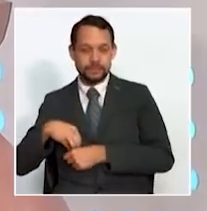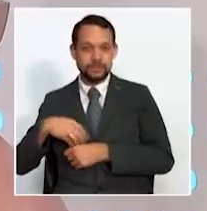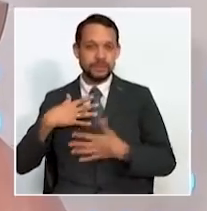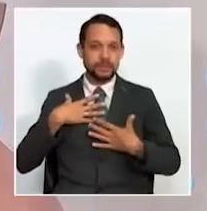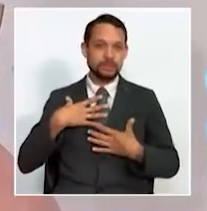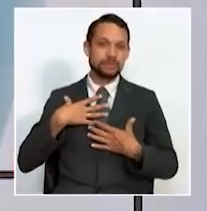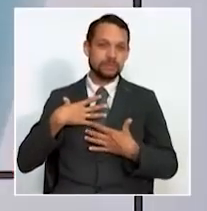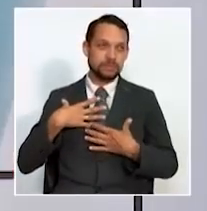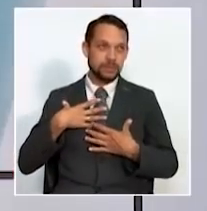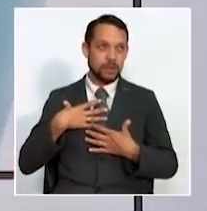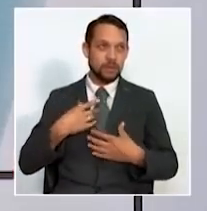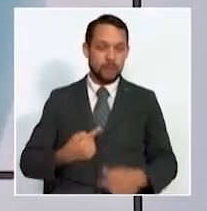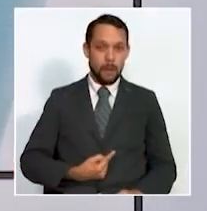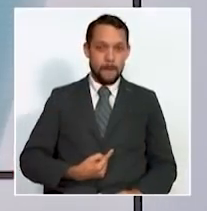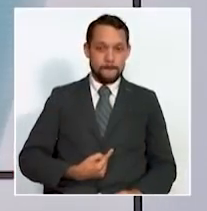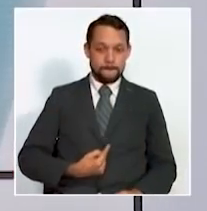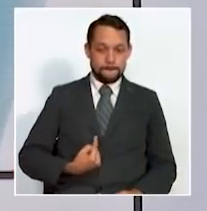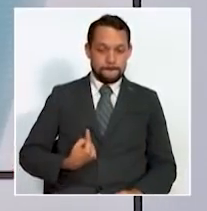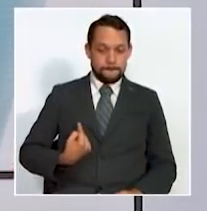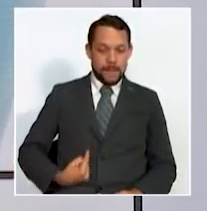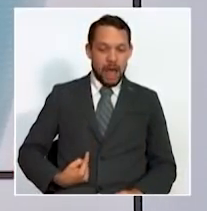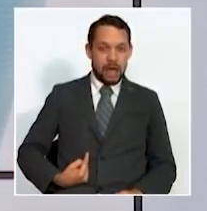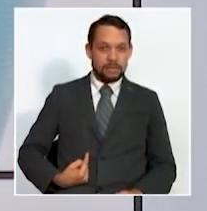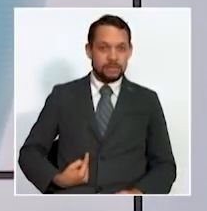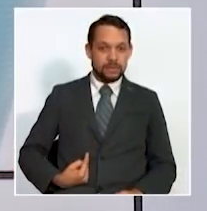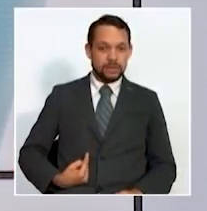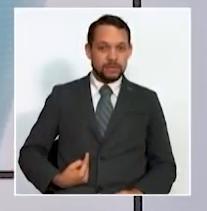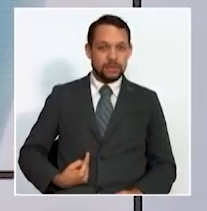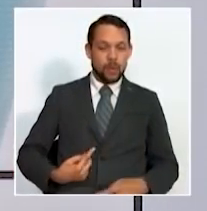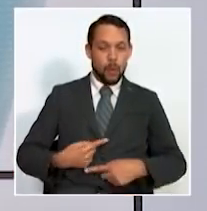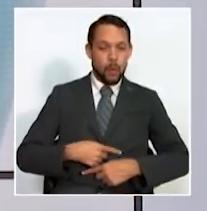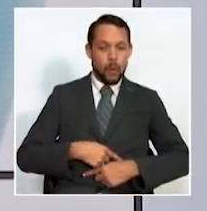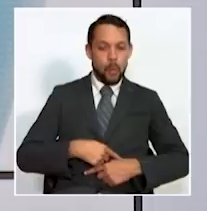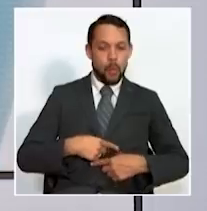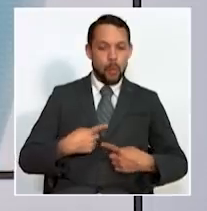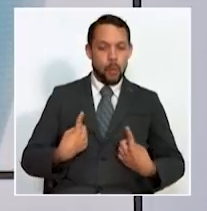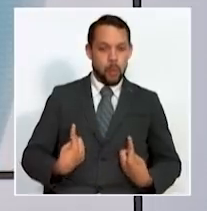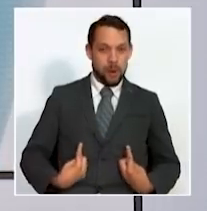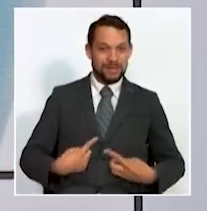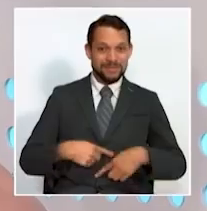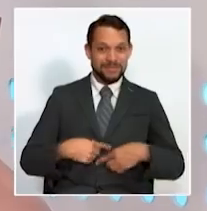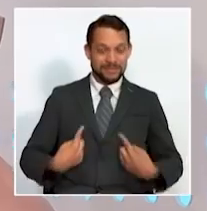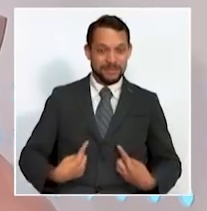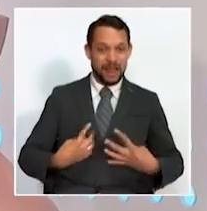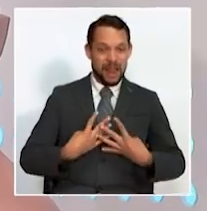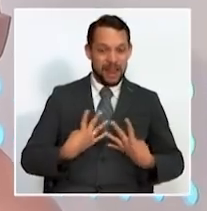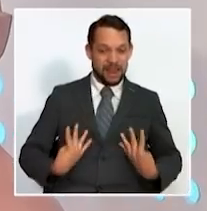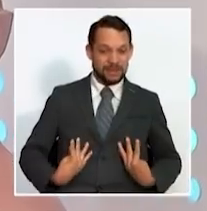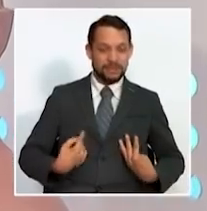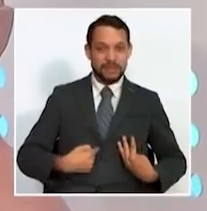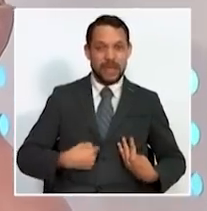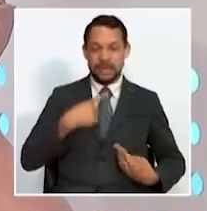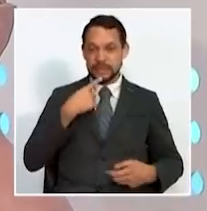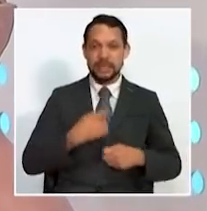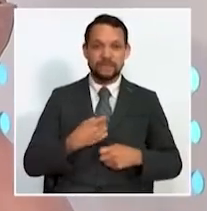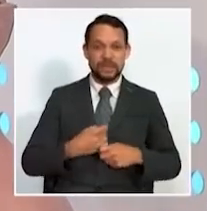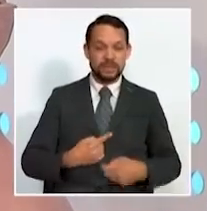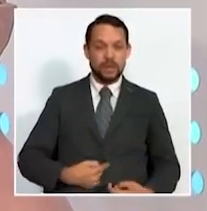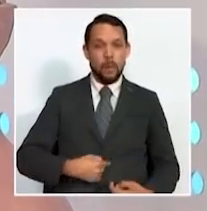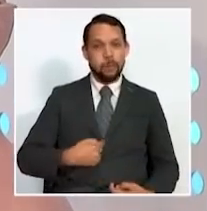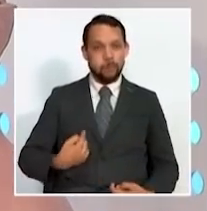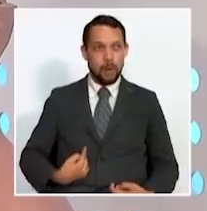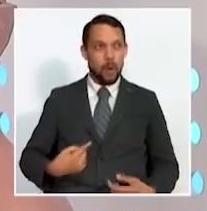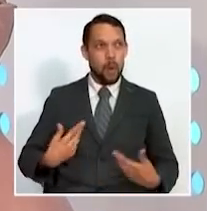las costillas, la reja costal, se va horizontalizando. Yo les he mostrado a ustedes ahorita que las costillas siempre están en